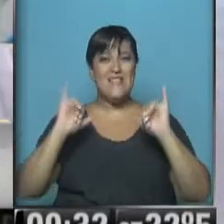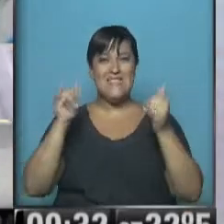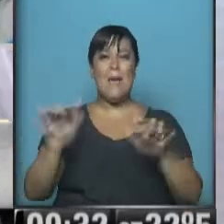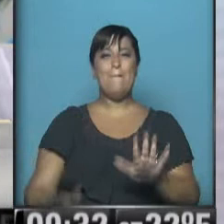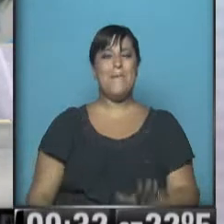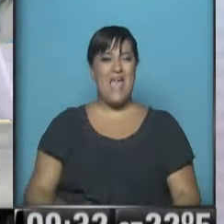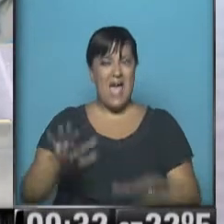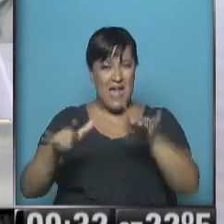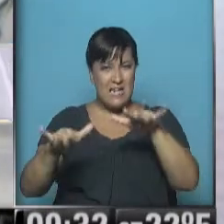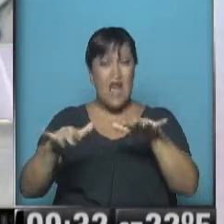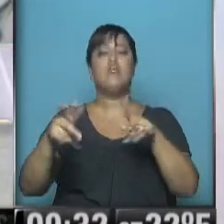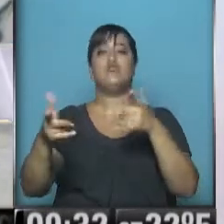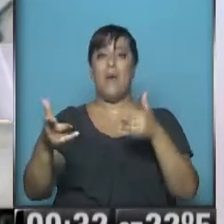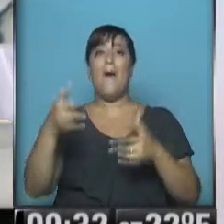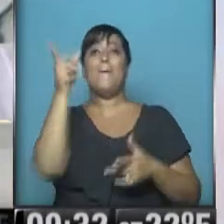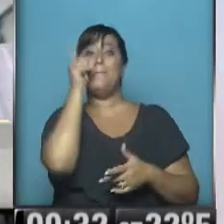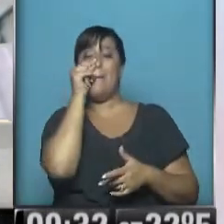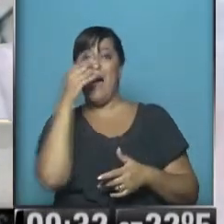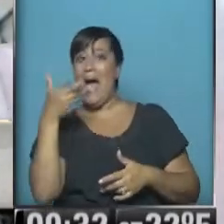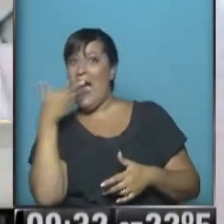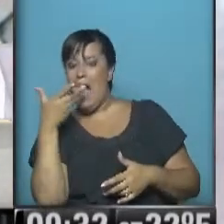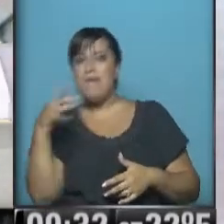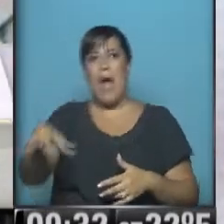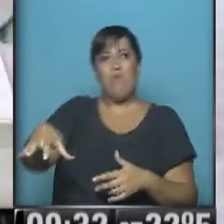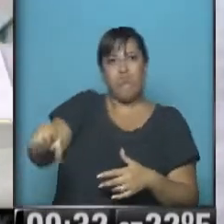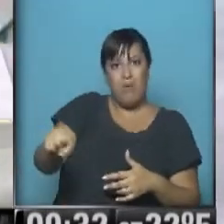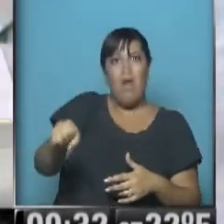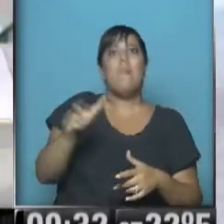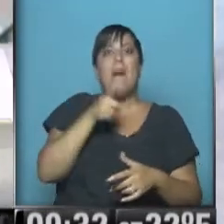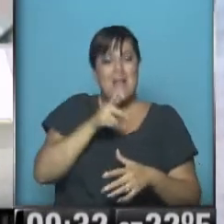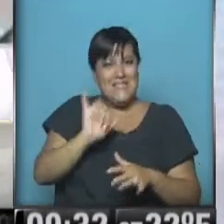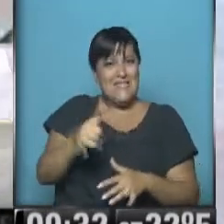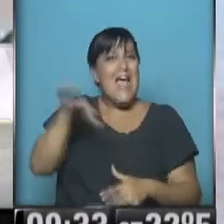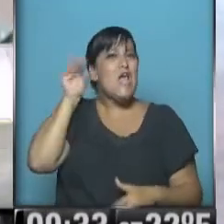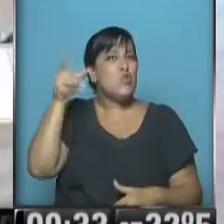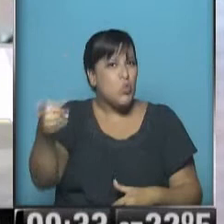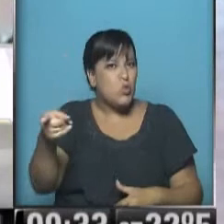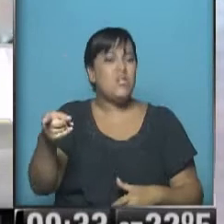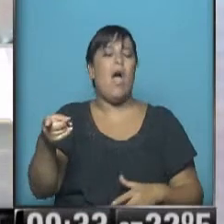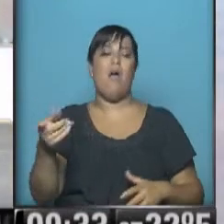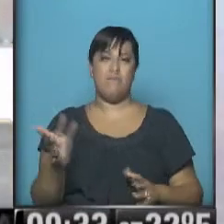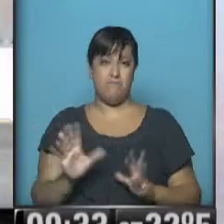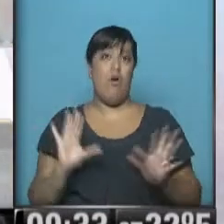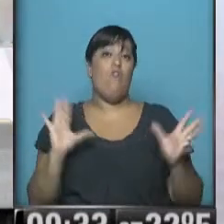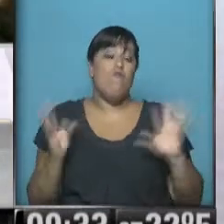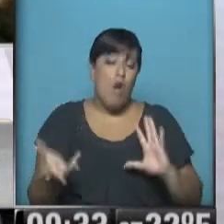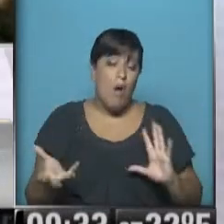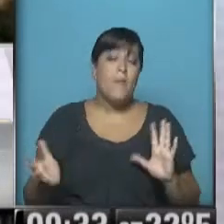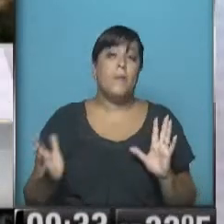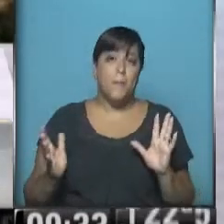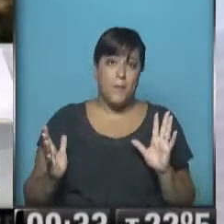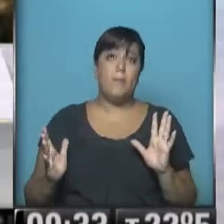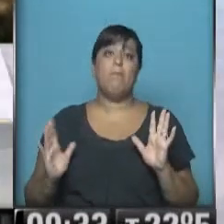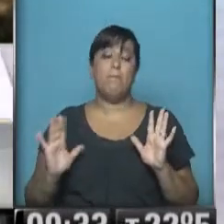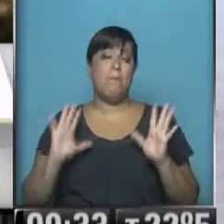cuando mi papá le habla y ella le aprieta la mano, así que se ve que lo está escuchando, así que eso es por lo menos médicamente